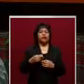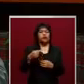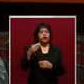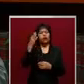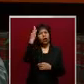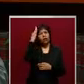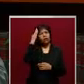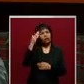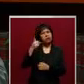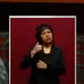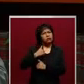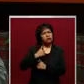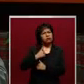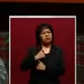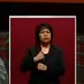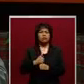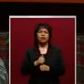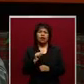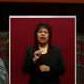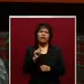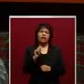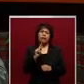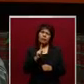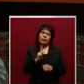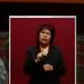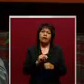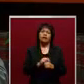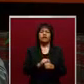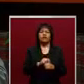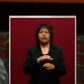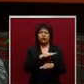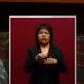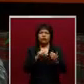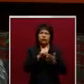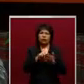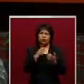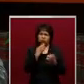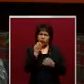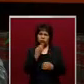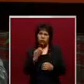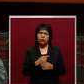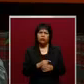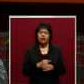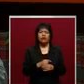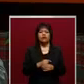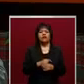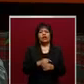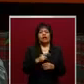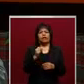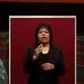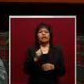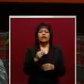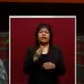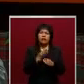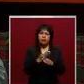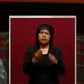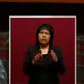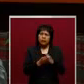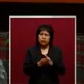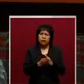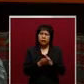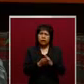supervisores, ATPs de bachilleratos generales, incluidos los centros escolares, digitales, telebachilleratos